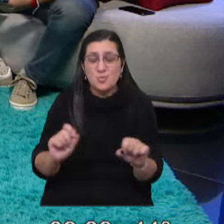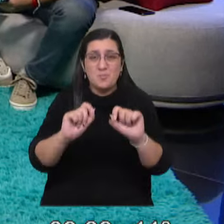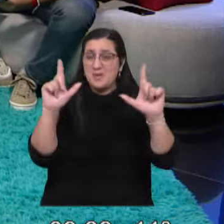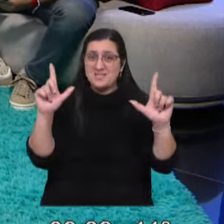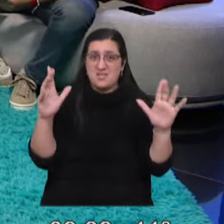sorpresivo